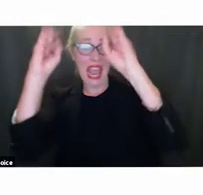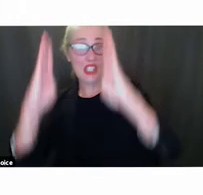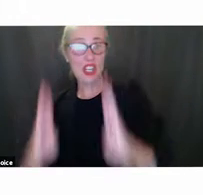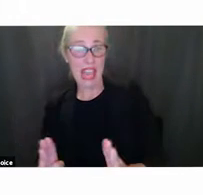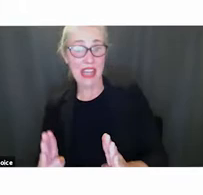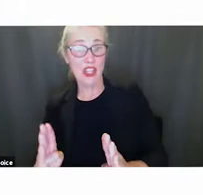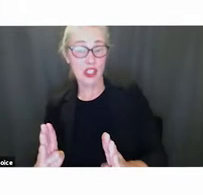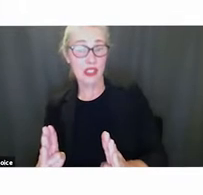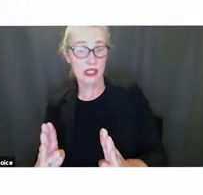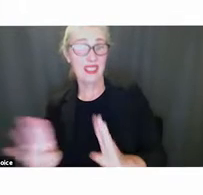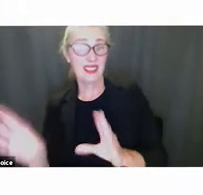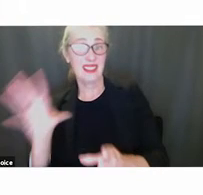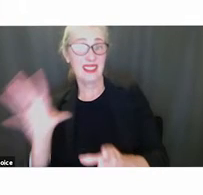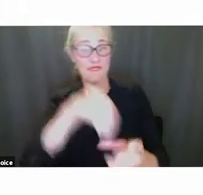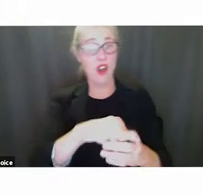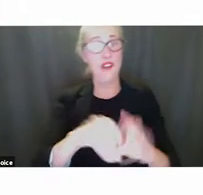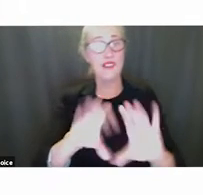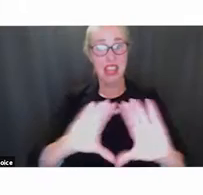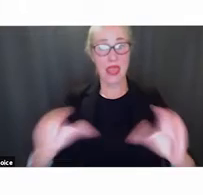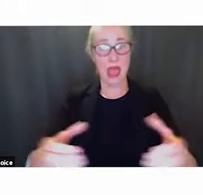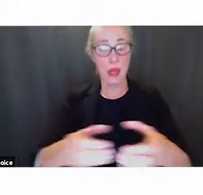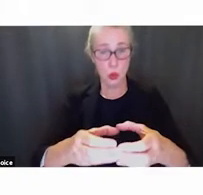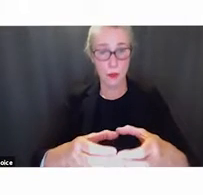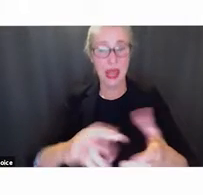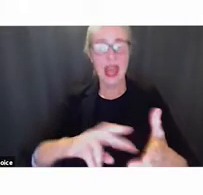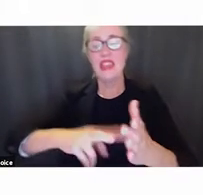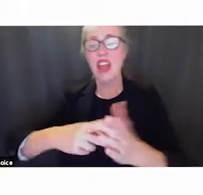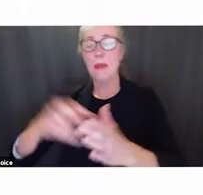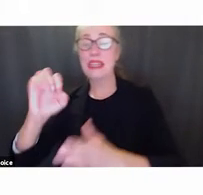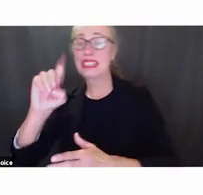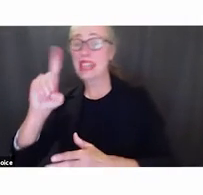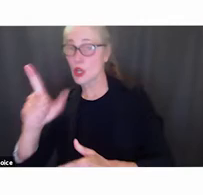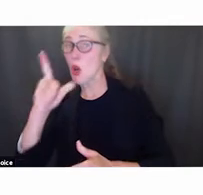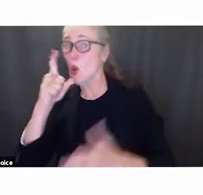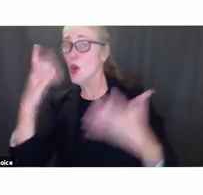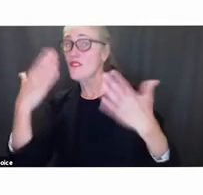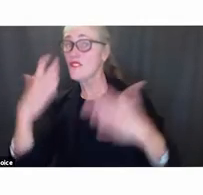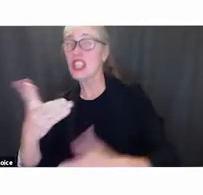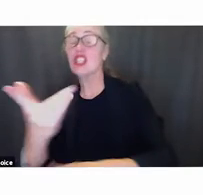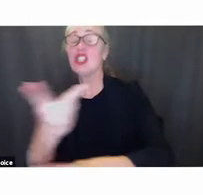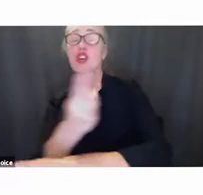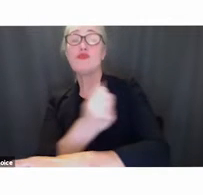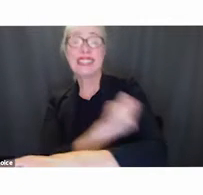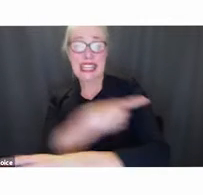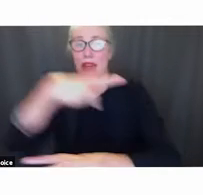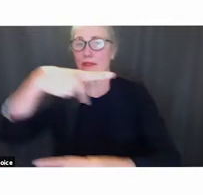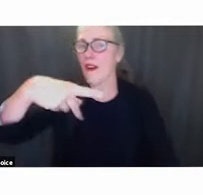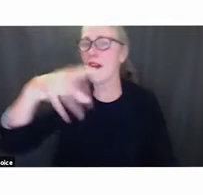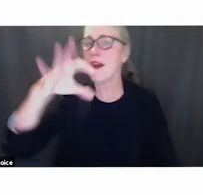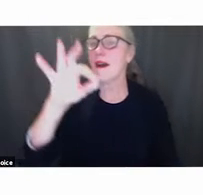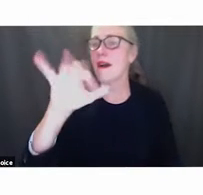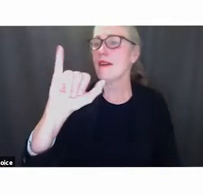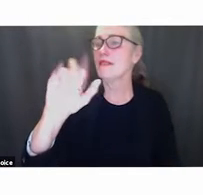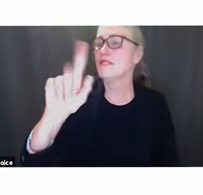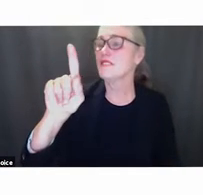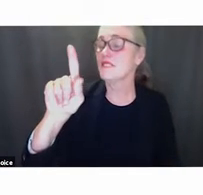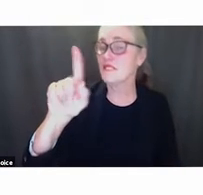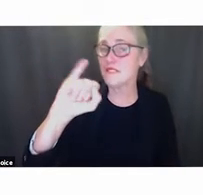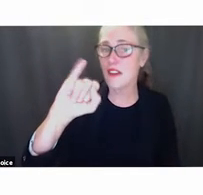puede que caigan en esta categoría. Eso significa que los educadores que habían recibido la vacuna de